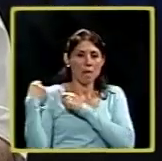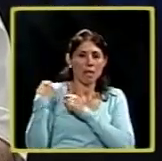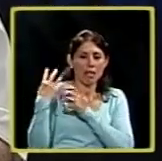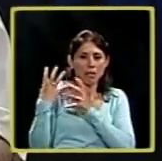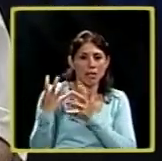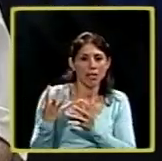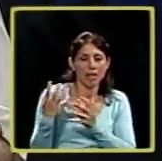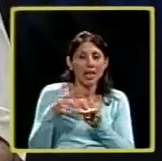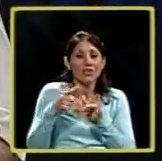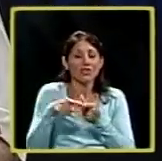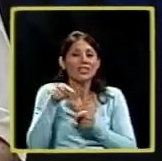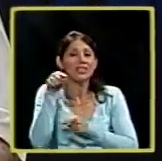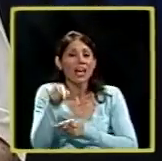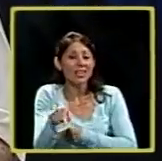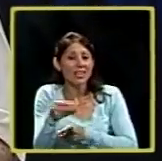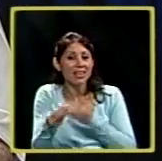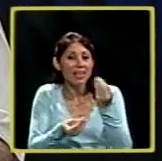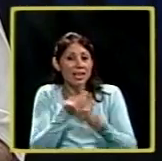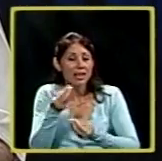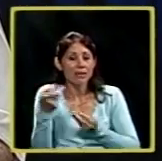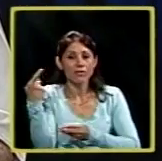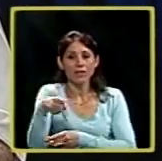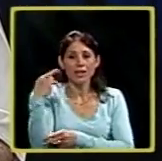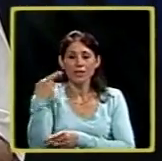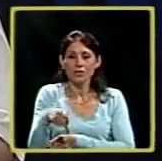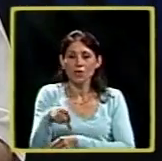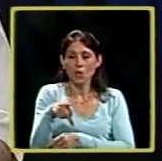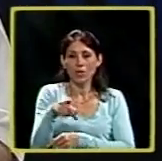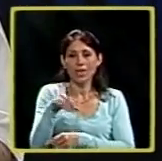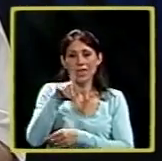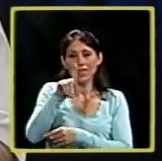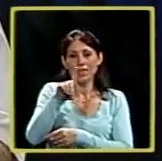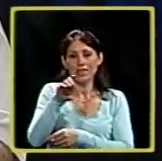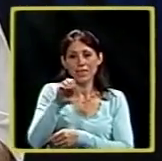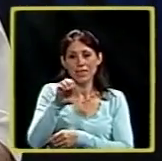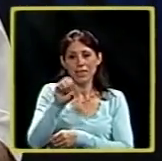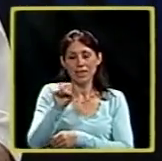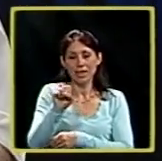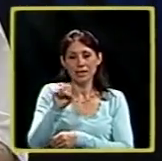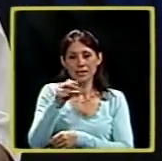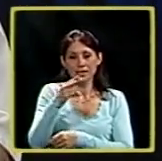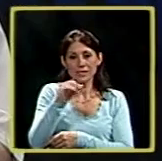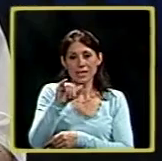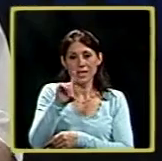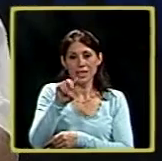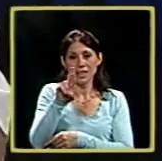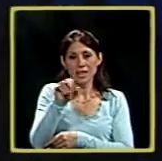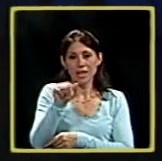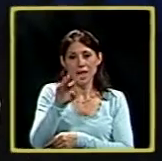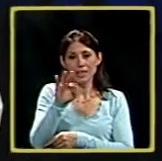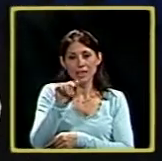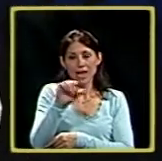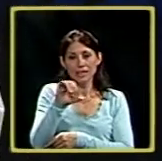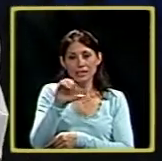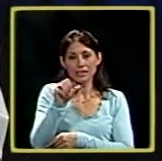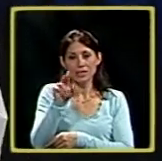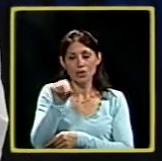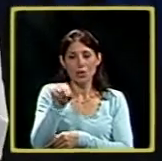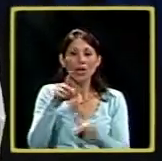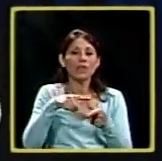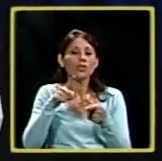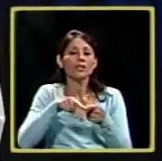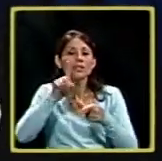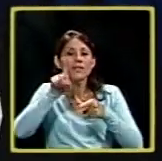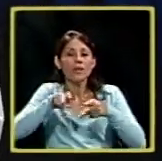riesgo principal es la deshidratación, de modo que había que empezar a medir cuáles eran las condiciones necesarias para que